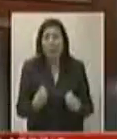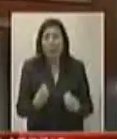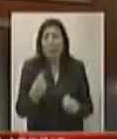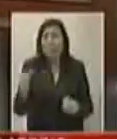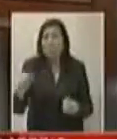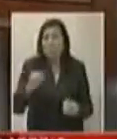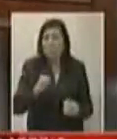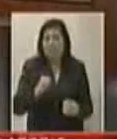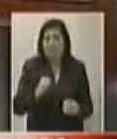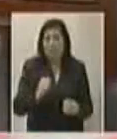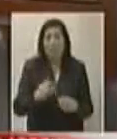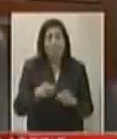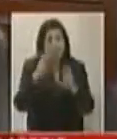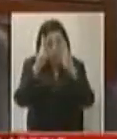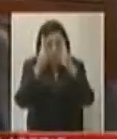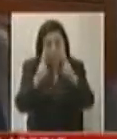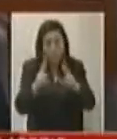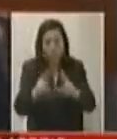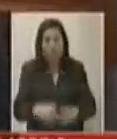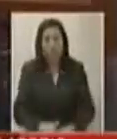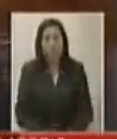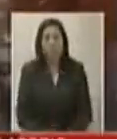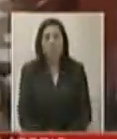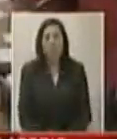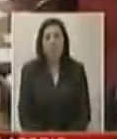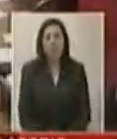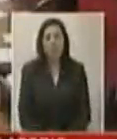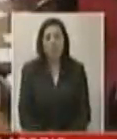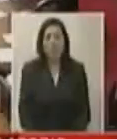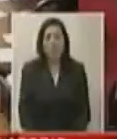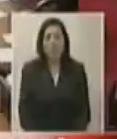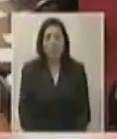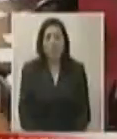mataron nos merecen pleno respeto. Congresista Fujimori,